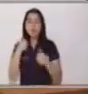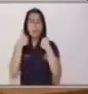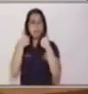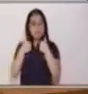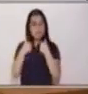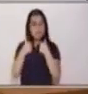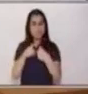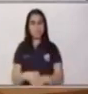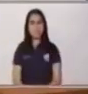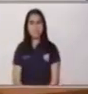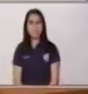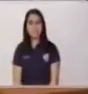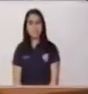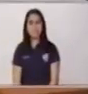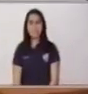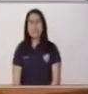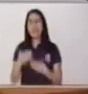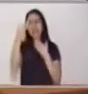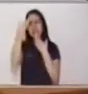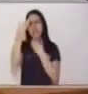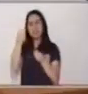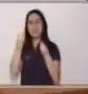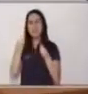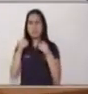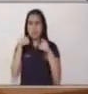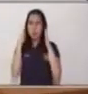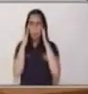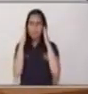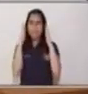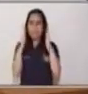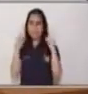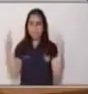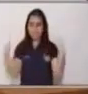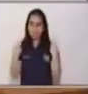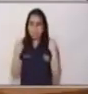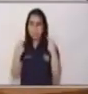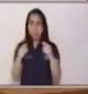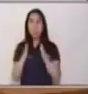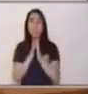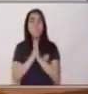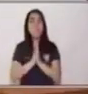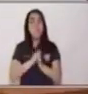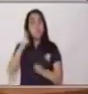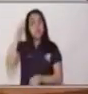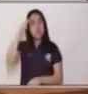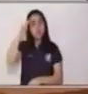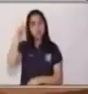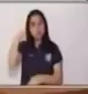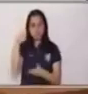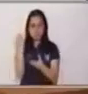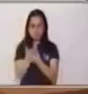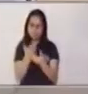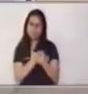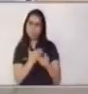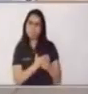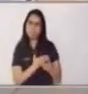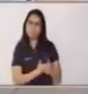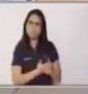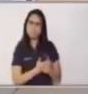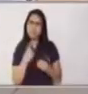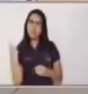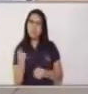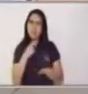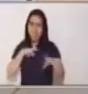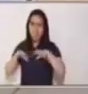lograr. Agradezco mucho tu atención y ten presente en guardar todos tus trabajos y